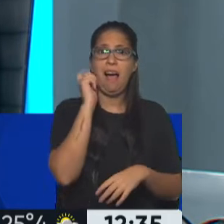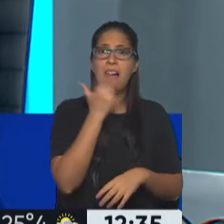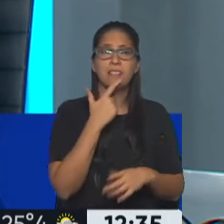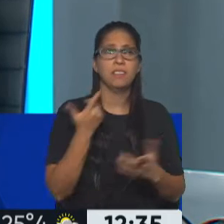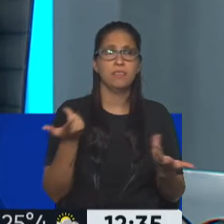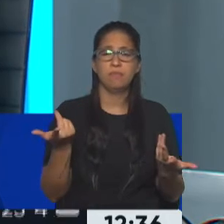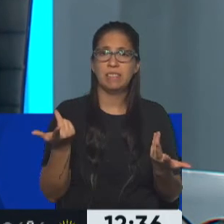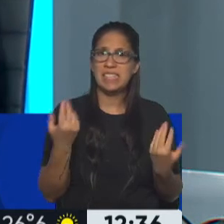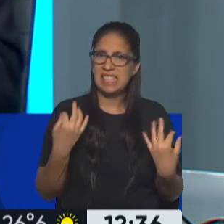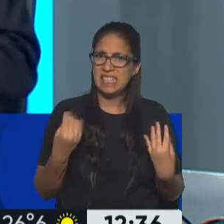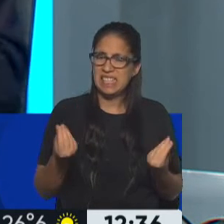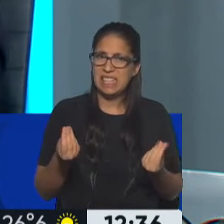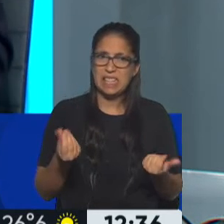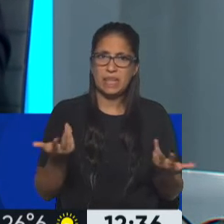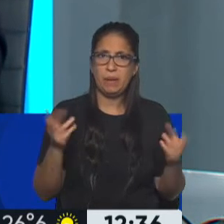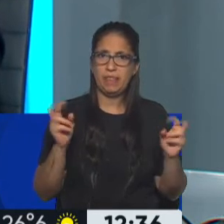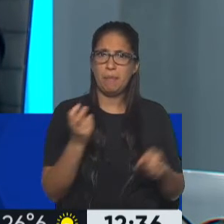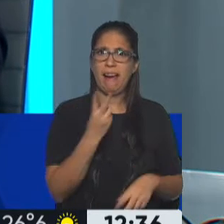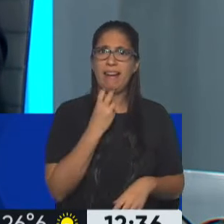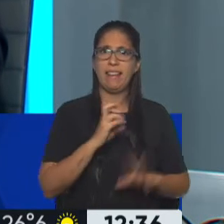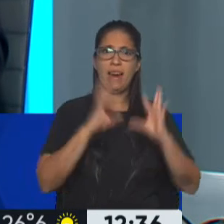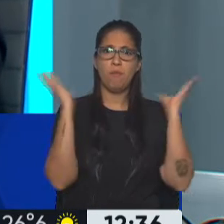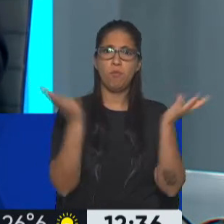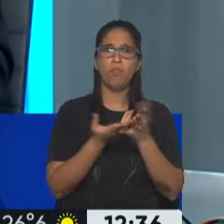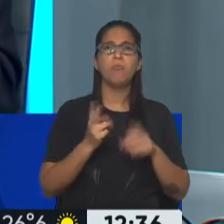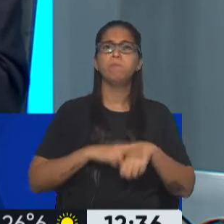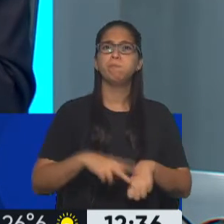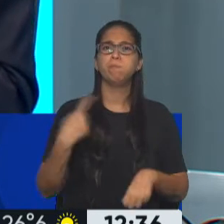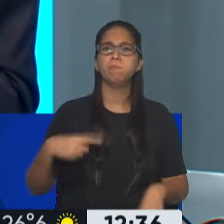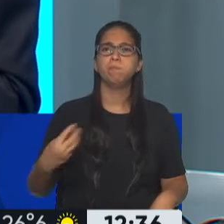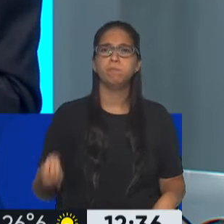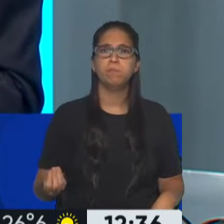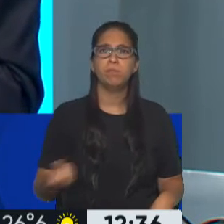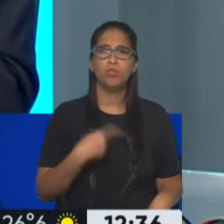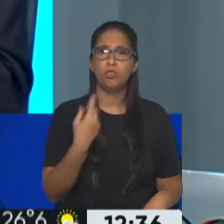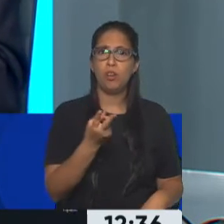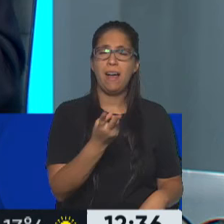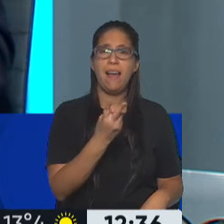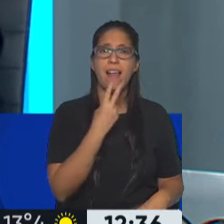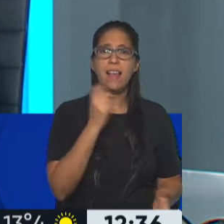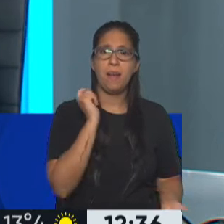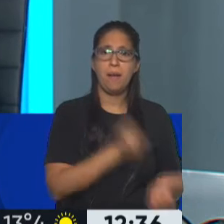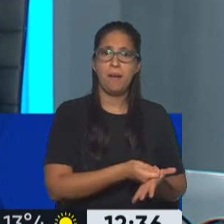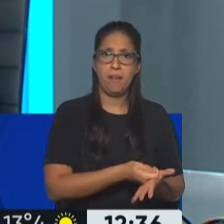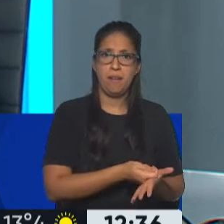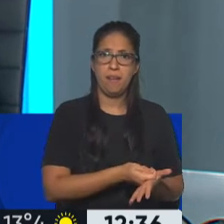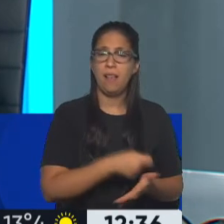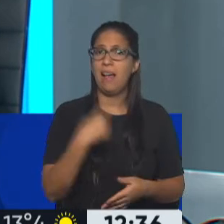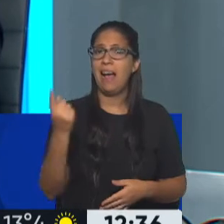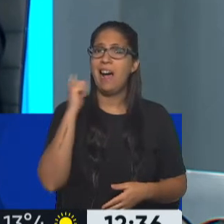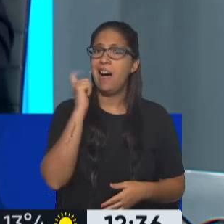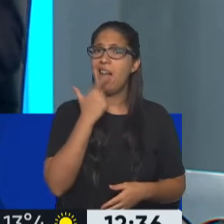sensible para el mundo como es la energía. Tal cual. ¿Qué se recomienda? Porque en verano pagamos más de electricidad, en invierno pagamos más de